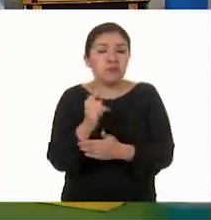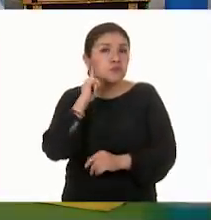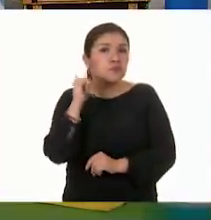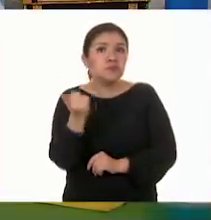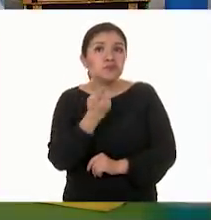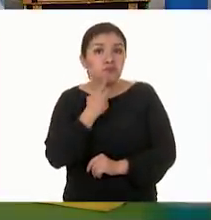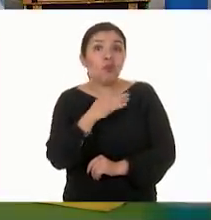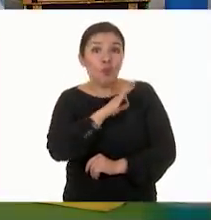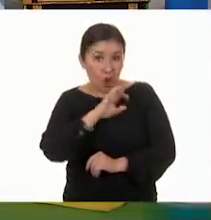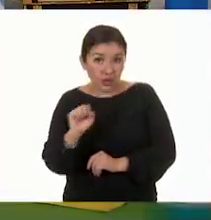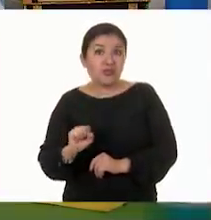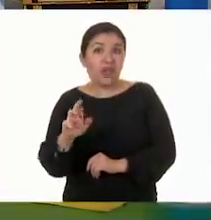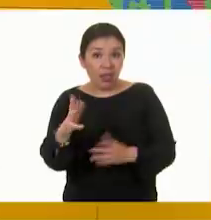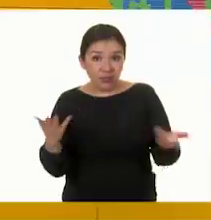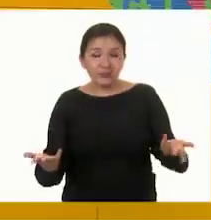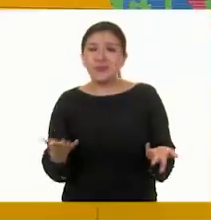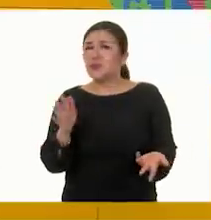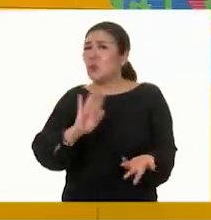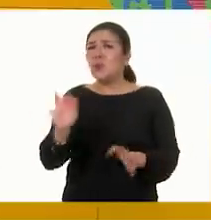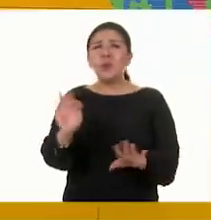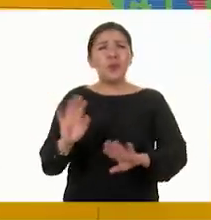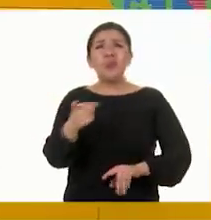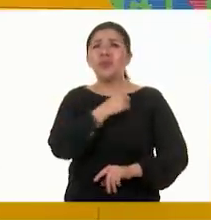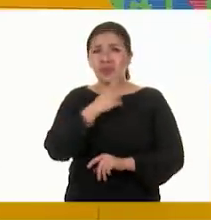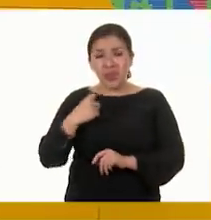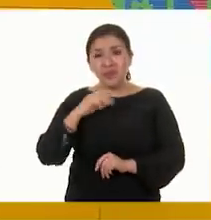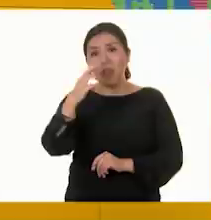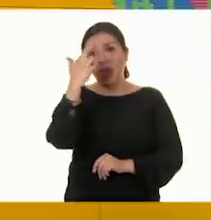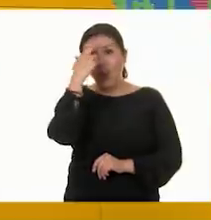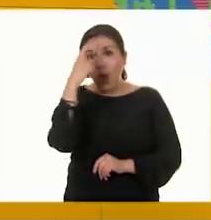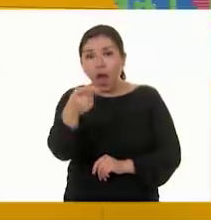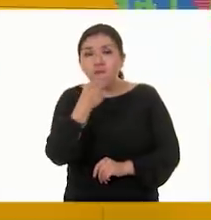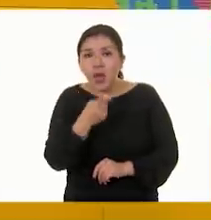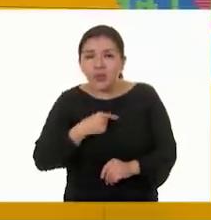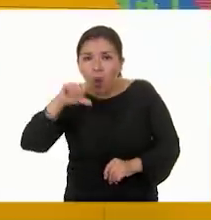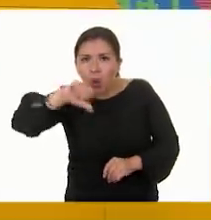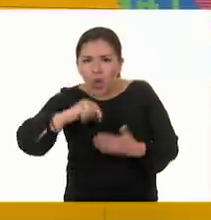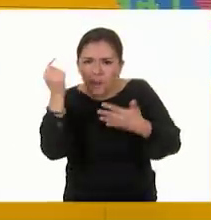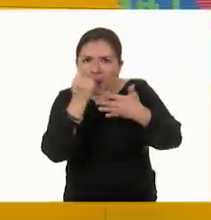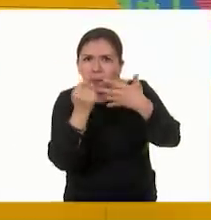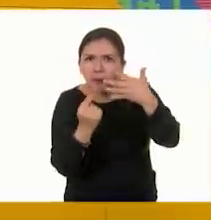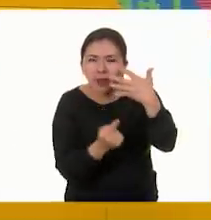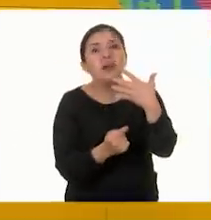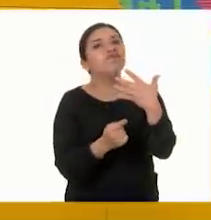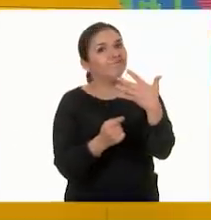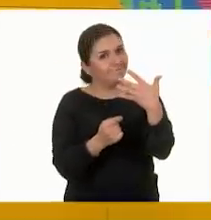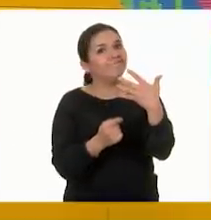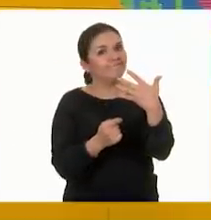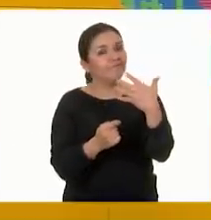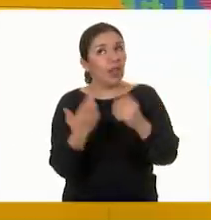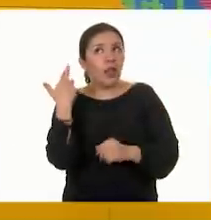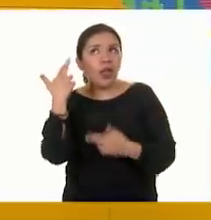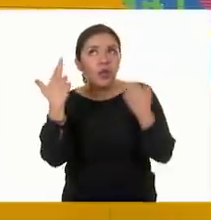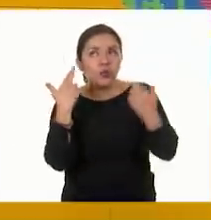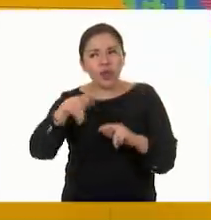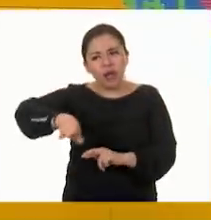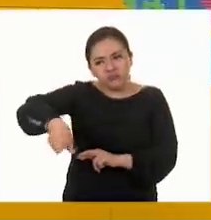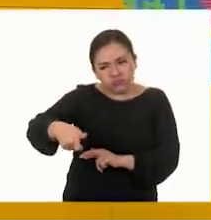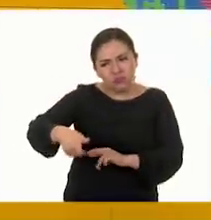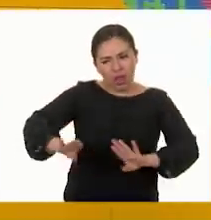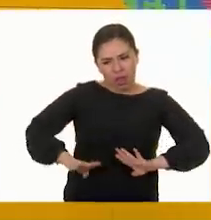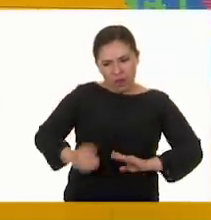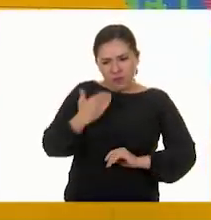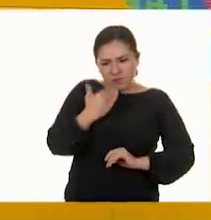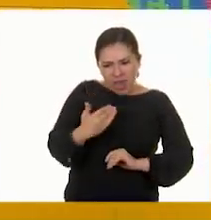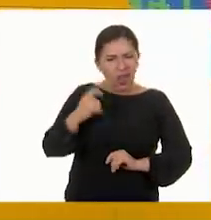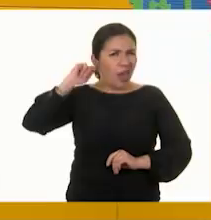total, permanente. ¡Ay, no, no, profe Ezequiel! Hay que recordar todo lo que vimos el día de hoy, niñas y niños. De escuchar la música a un volumen adecuado,